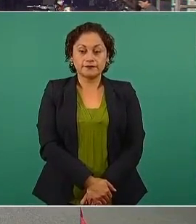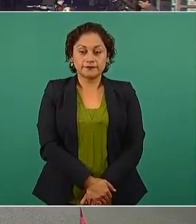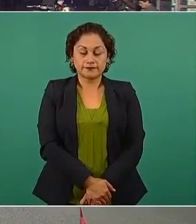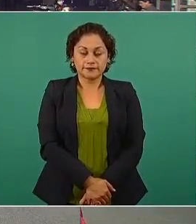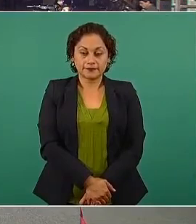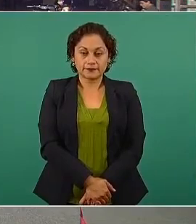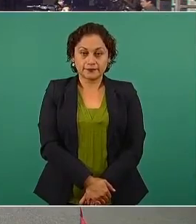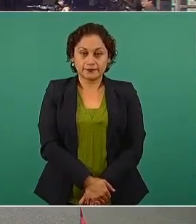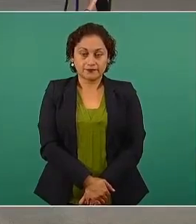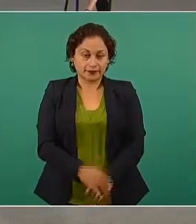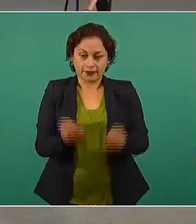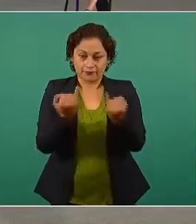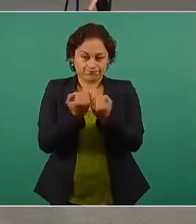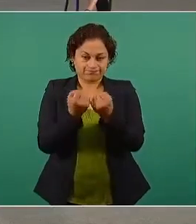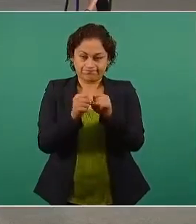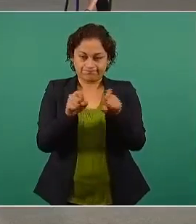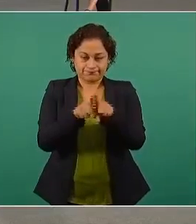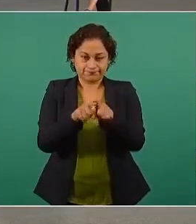pero es igual.